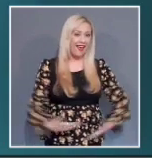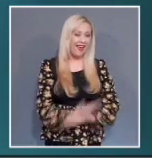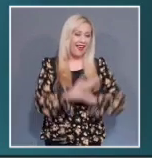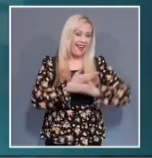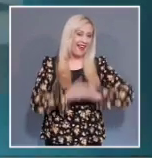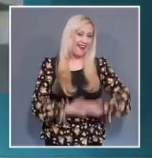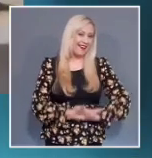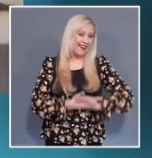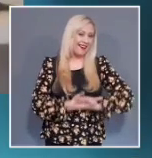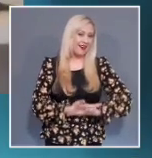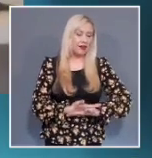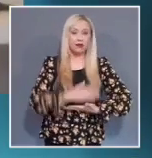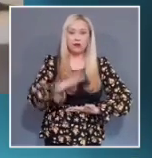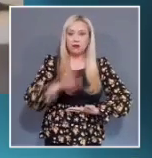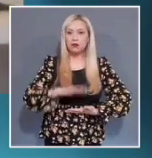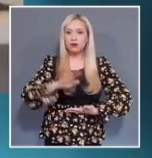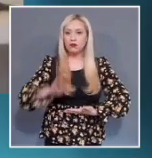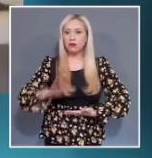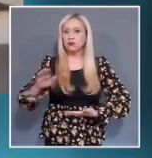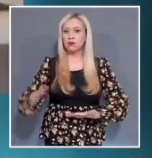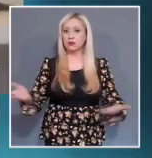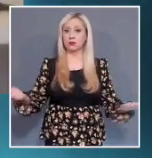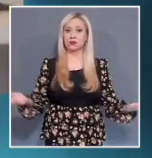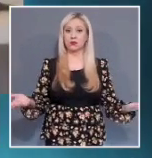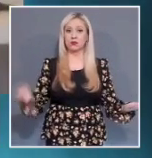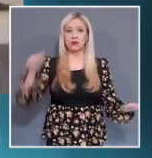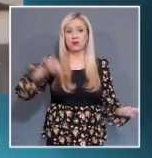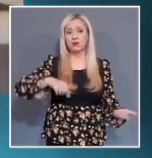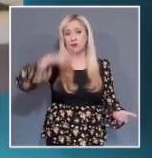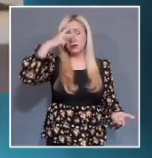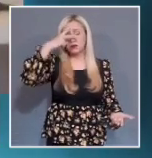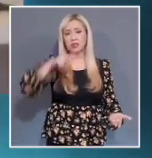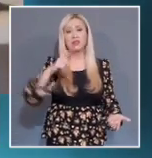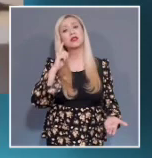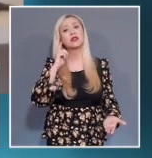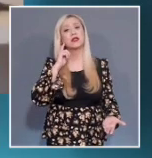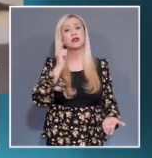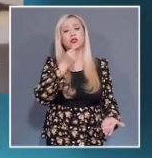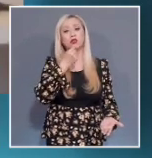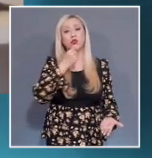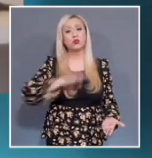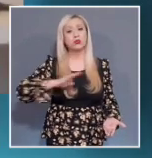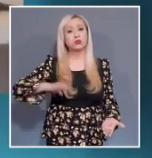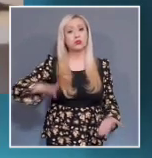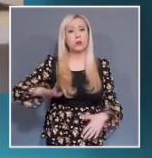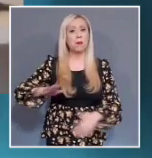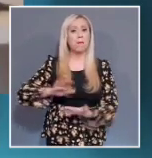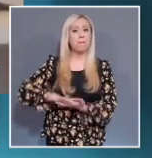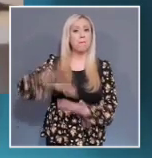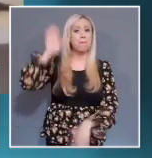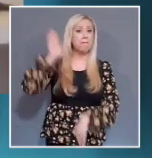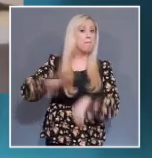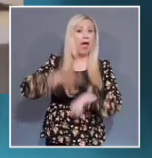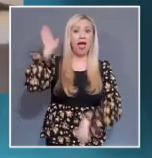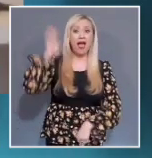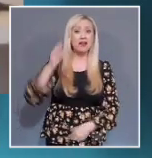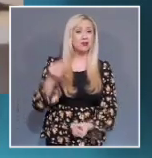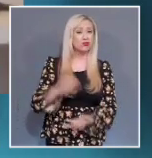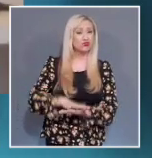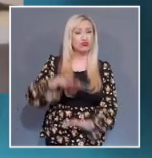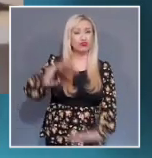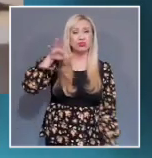respectivamente. Que México tiene niveles de mortalidad infantil superior a Honduras, por ejemplo, ¿no? Que es un país, pues